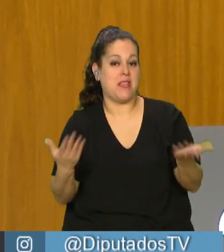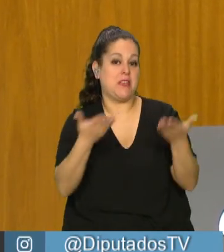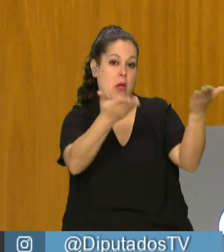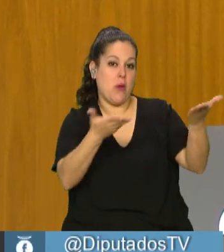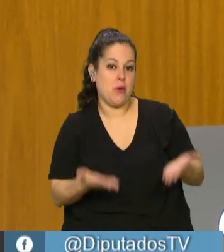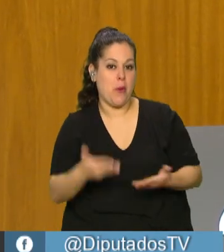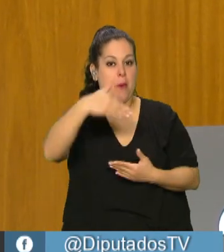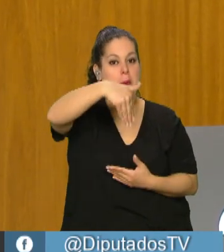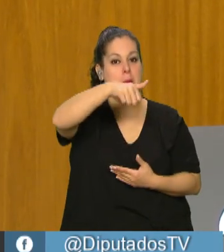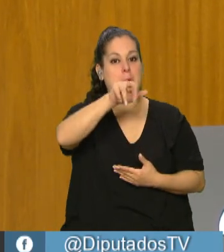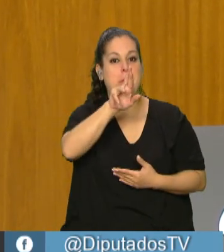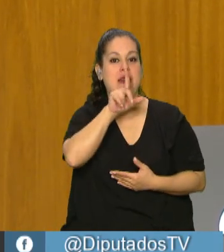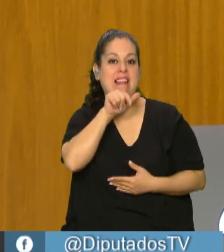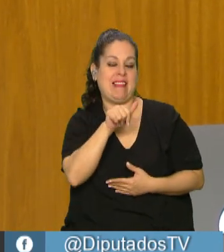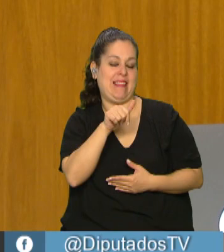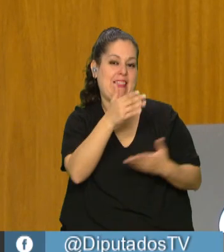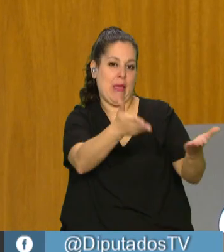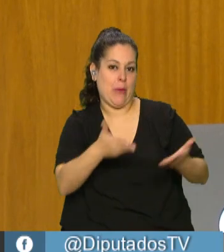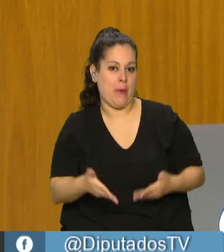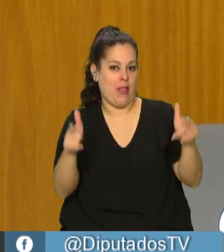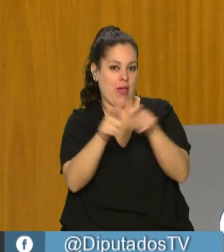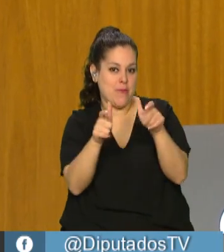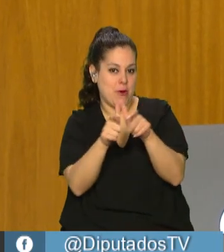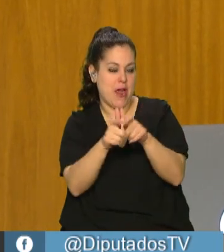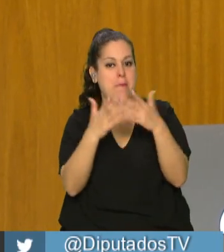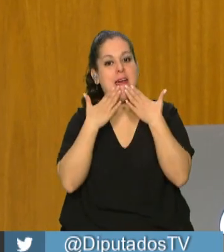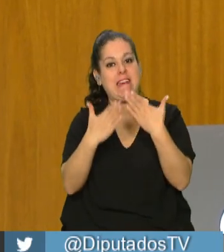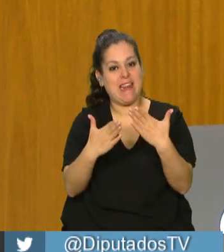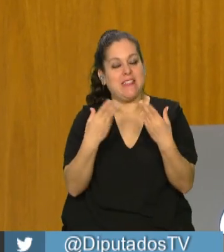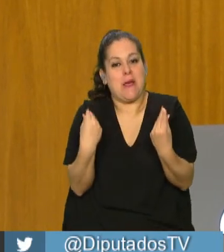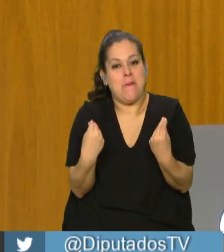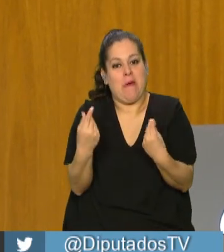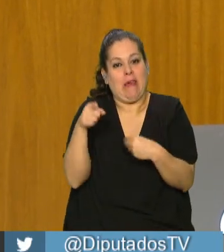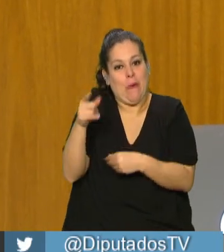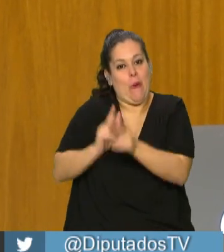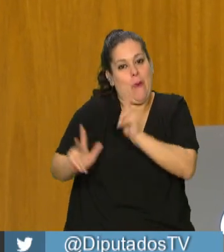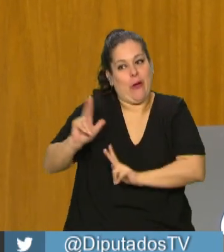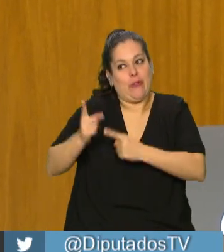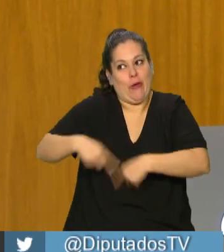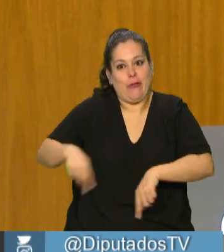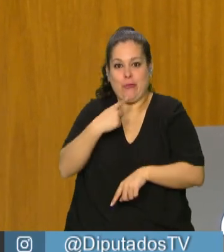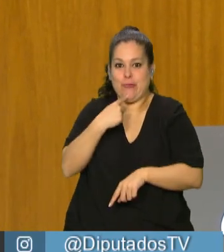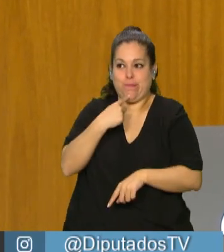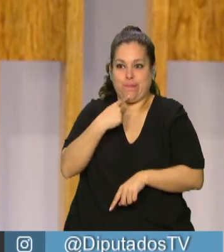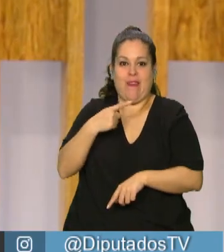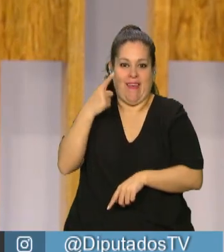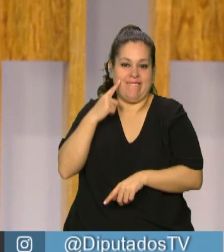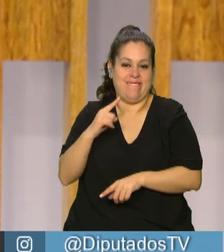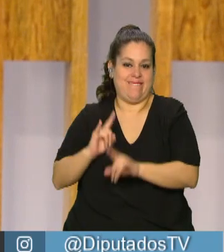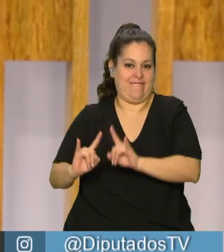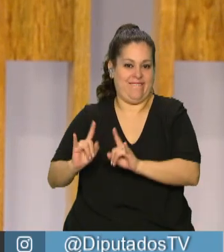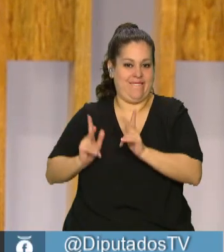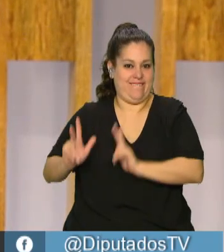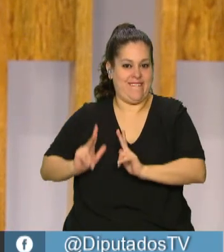bienvenida, Marta, para este programa y gracias por venir a saldarnos todas las dudas que tenemos. Bueno, buenas tardes y muchas gracias